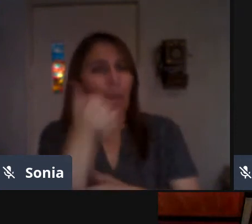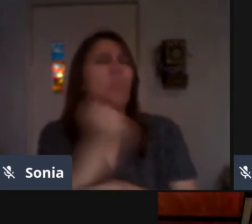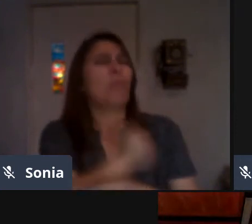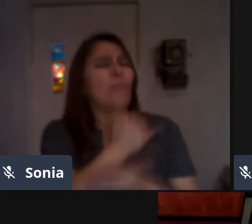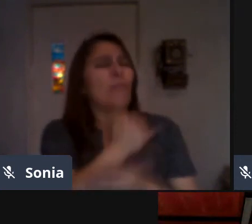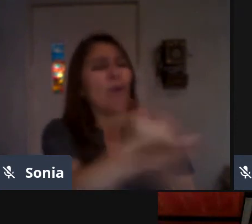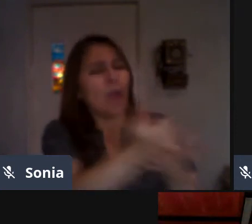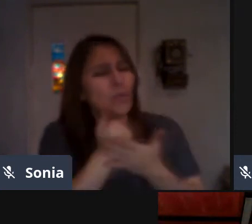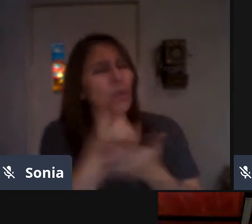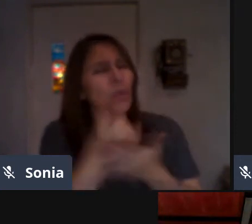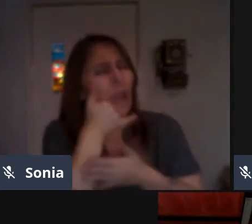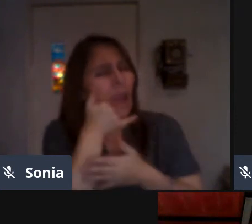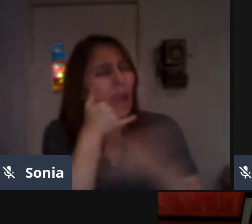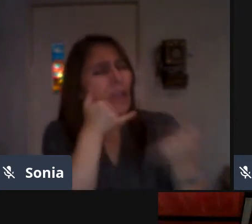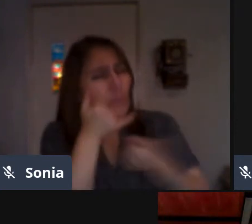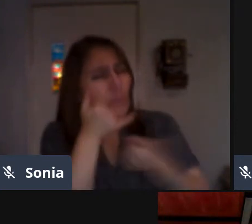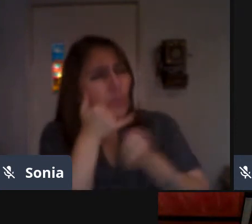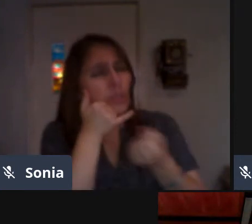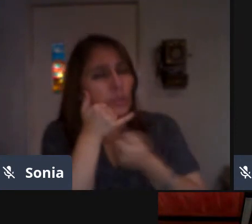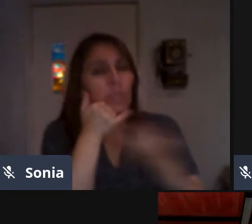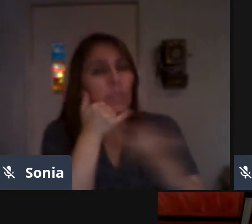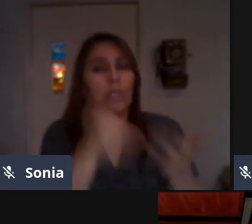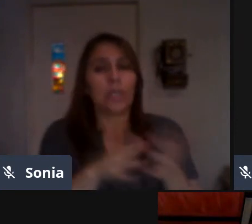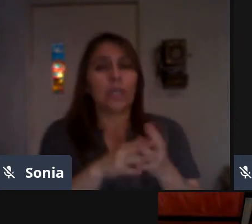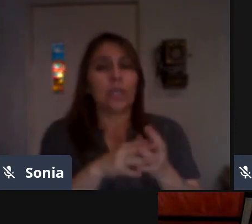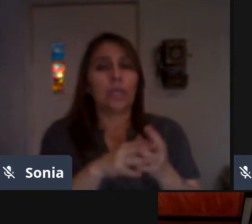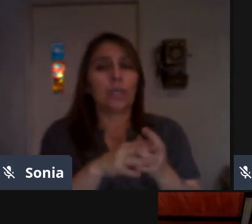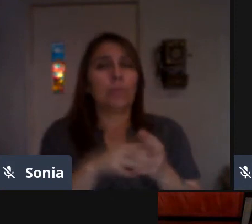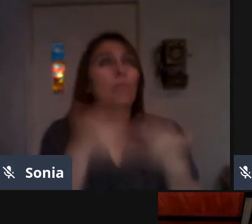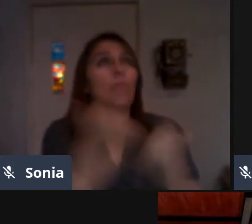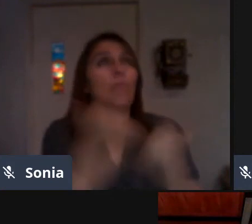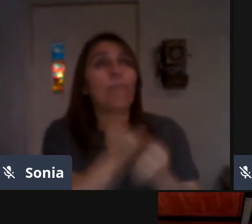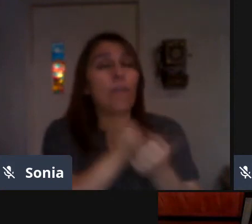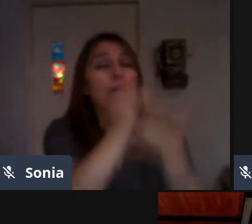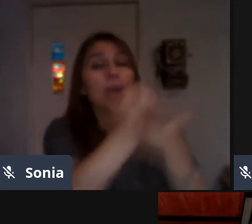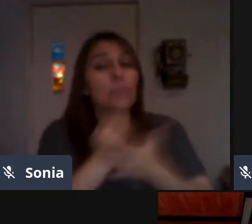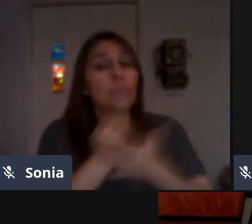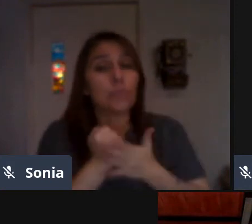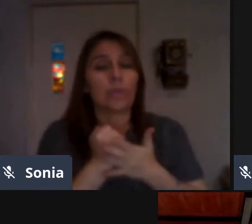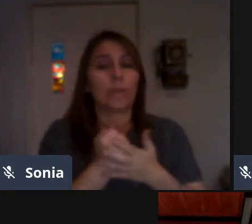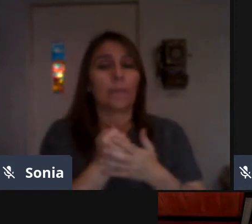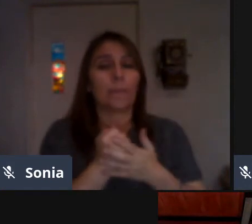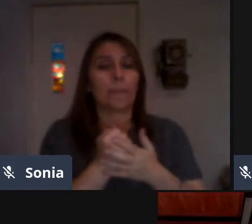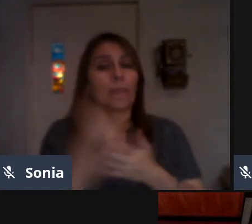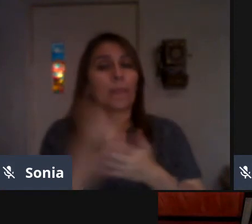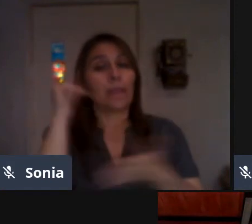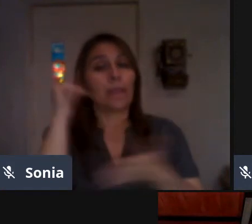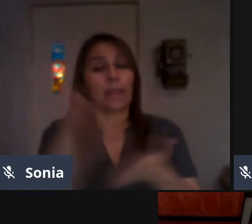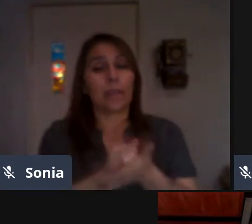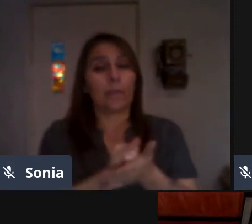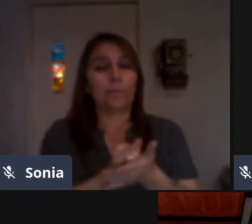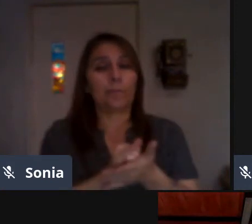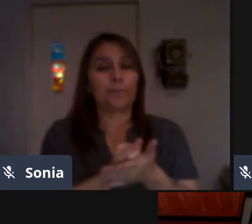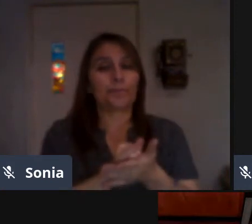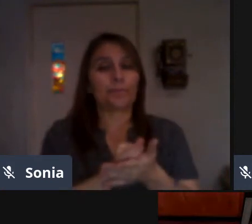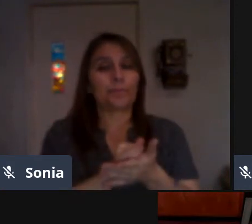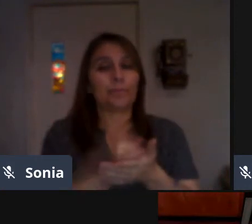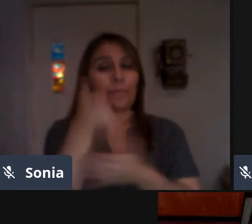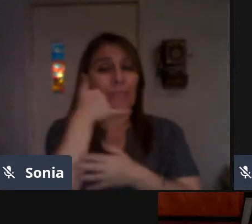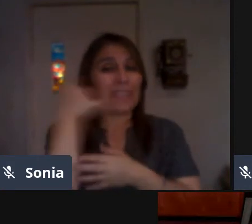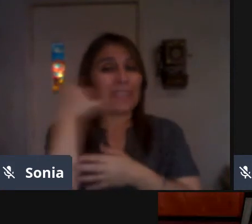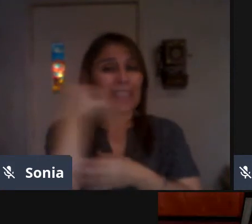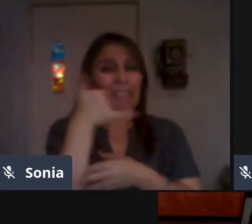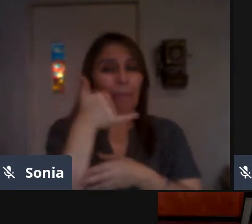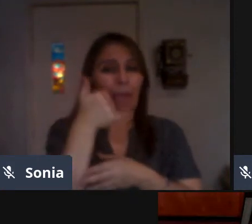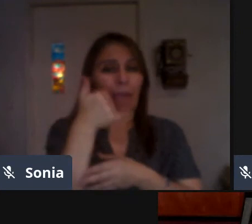estaba pidiendo auxilio y creo que esa llamada está en la memoria nuestra